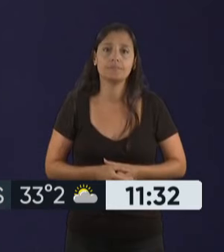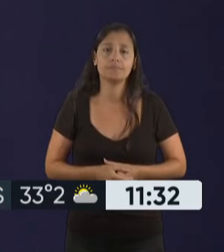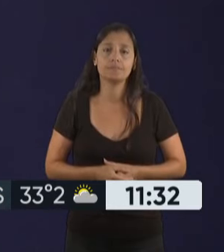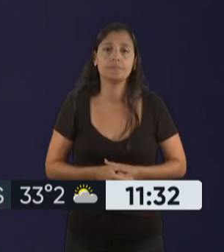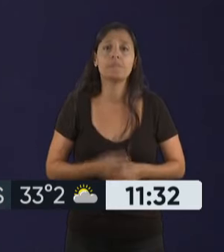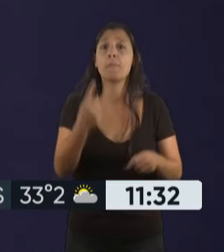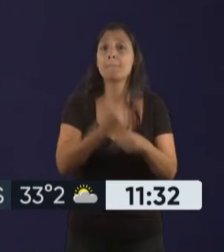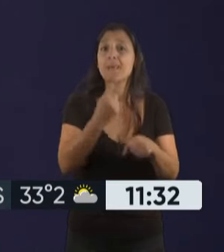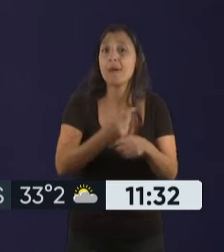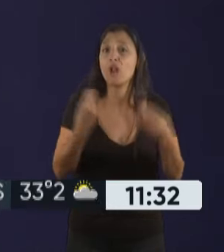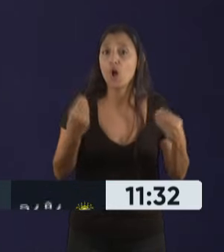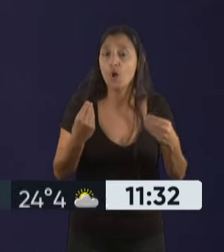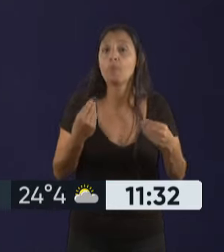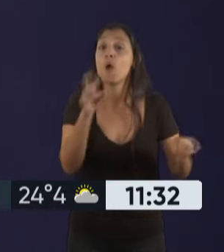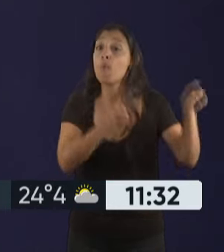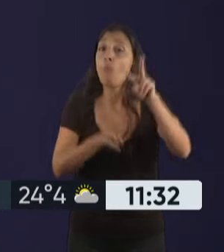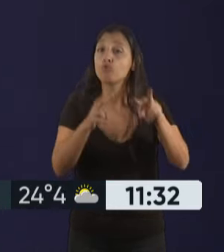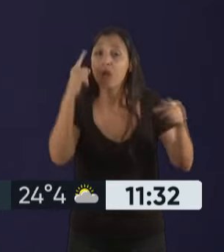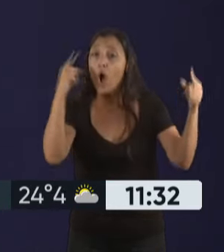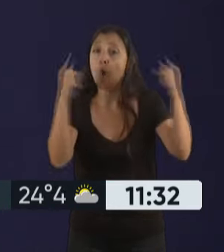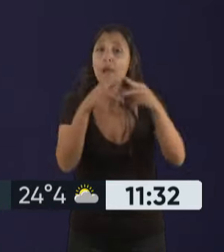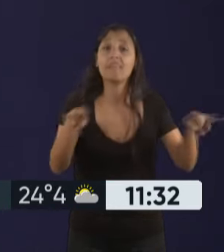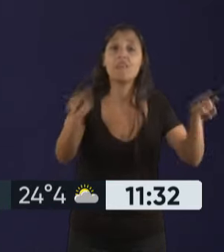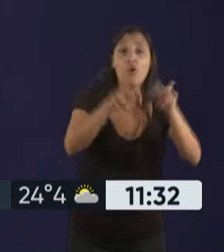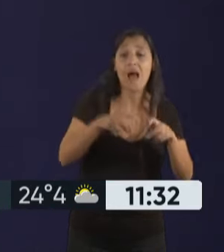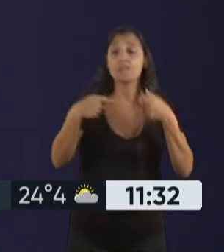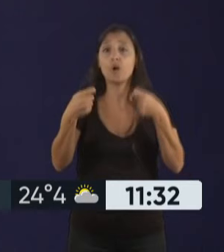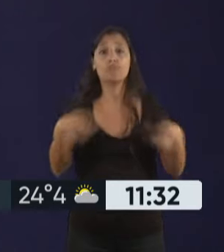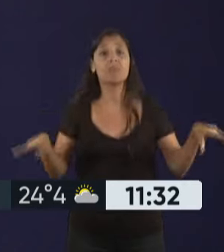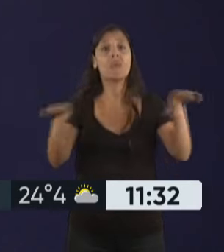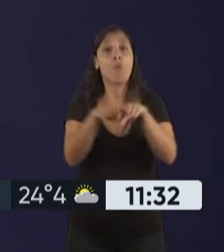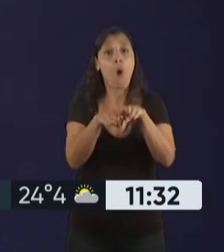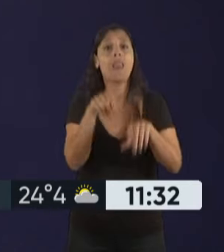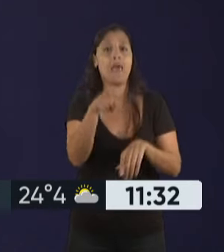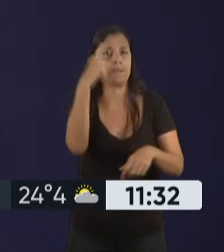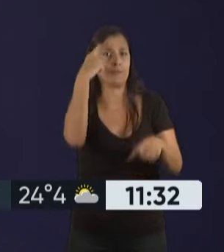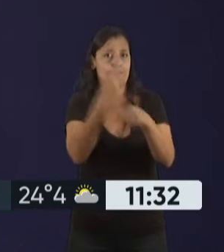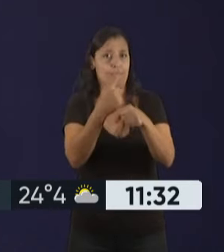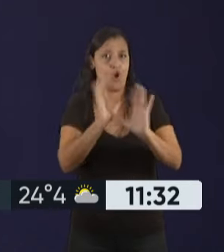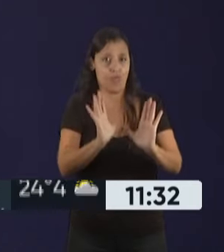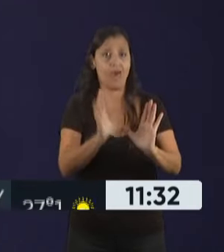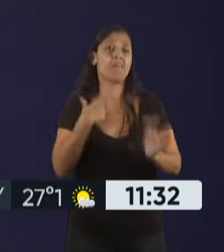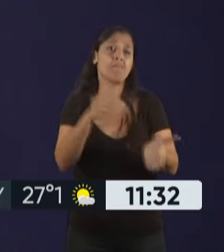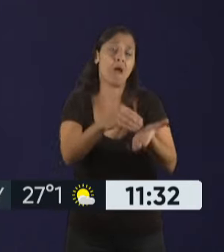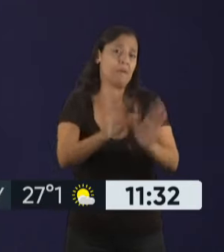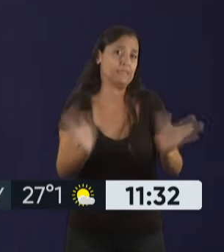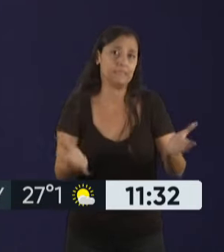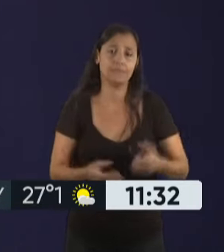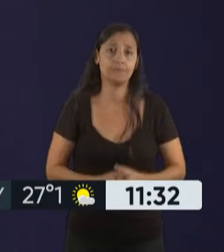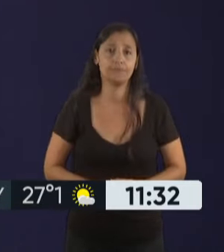fundamental para nosotros de déficit cero y equilibrio en las cuentas públicas Así que no tengo mucho más para